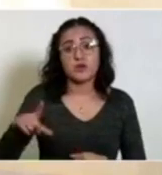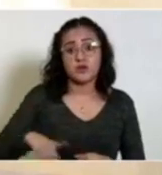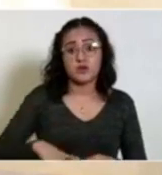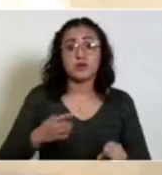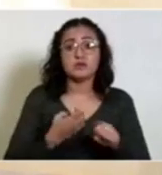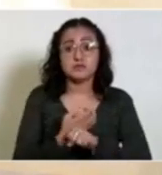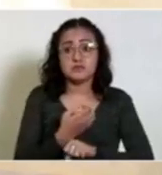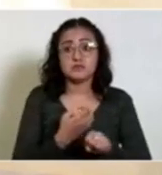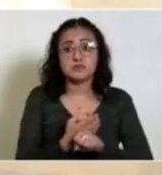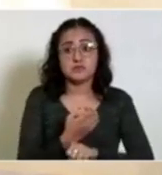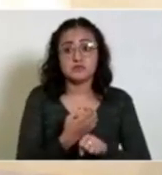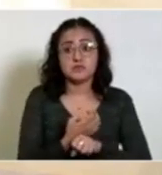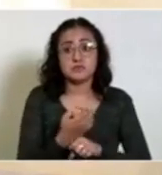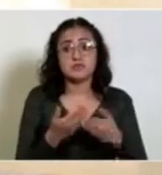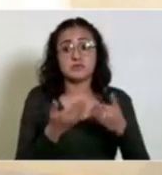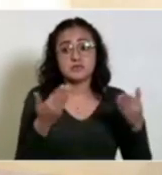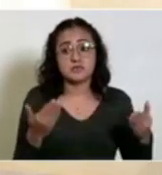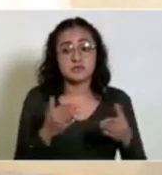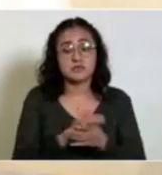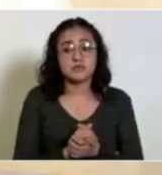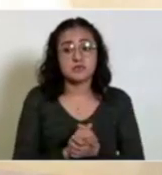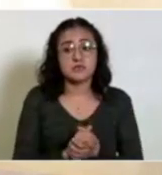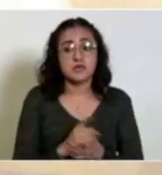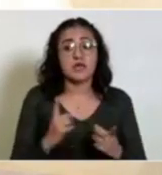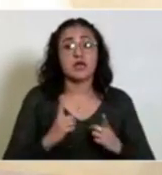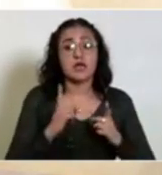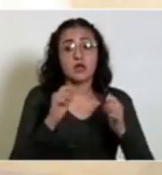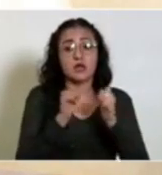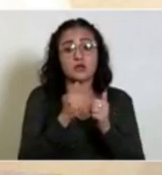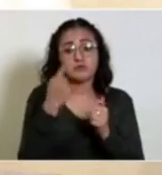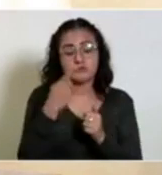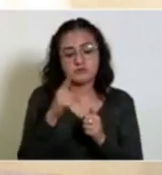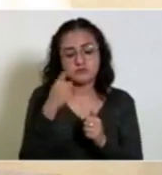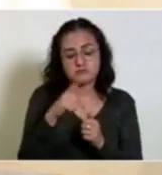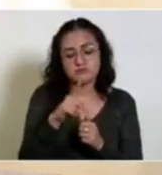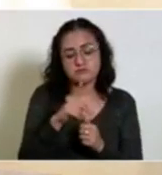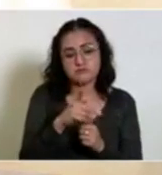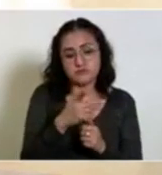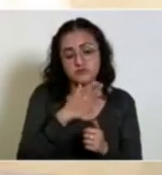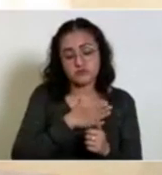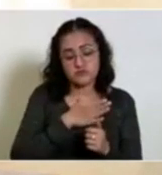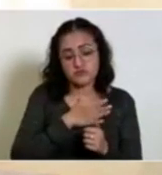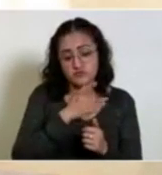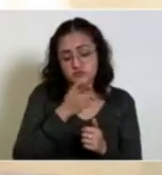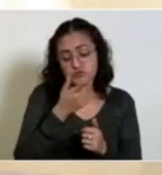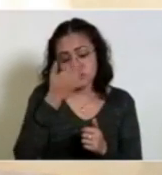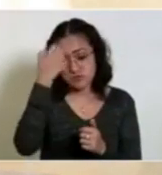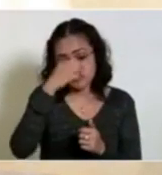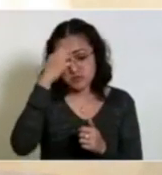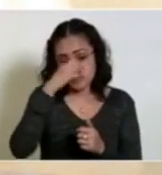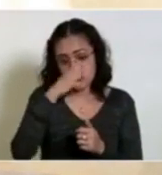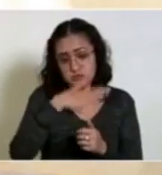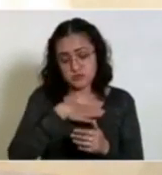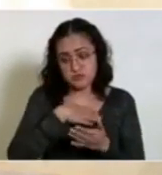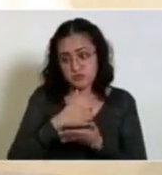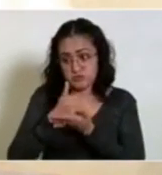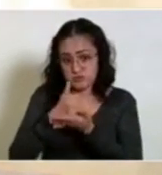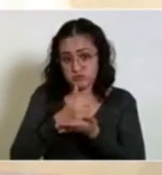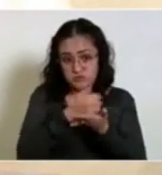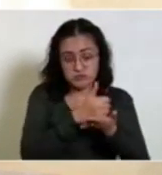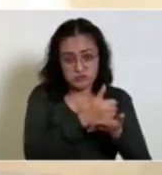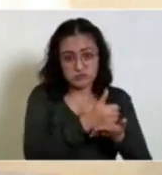del estado contribuye con su capacidad instalada en